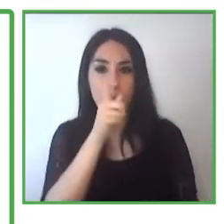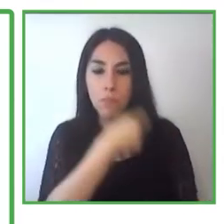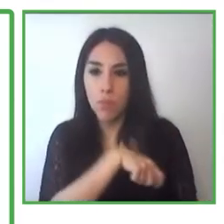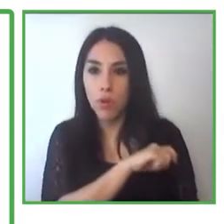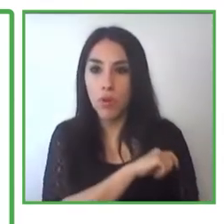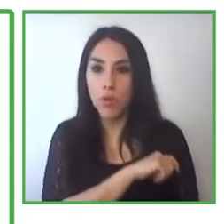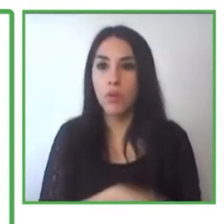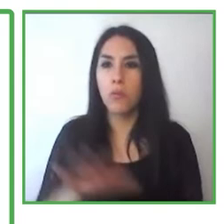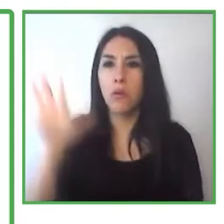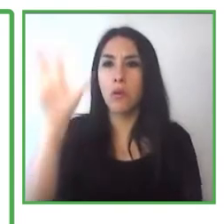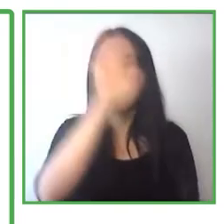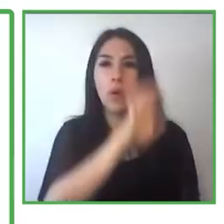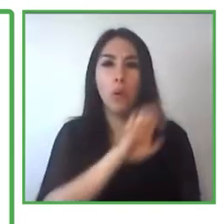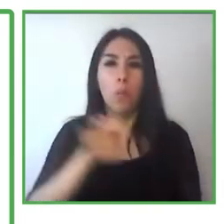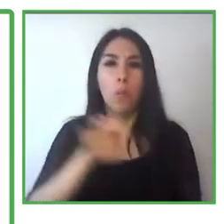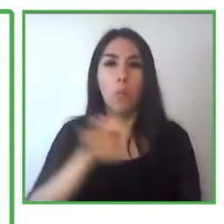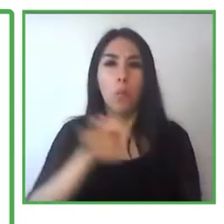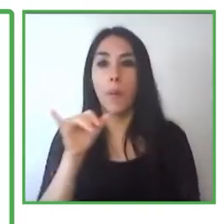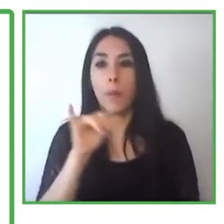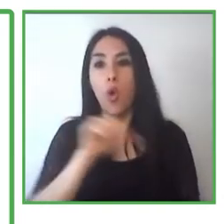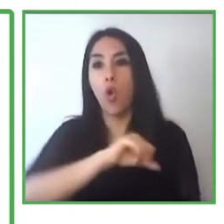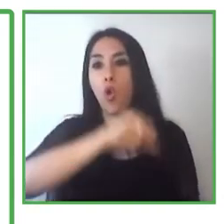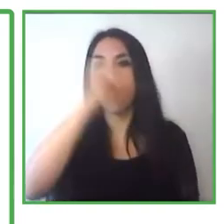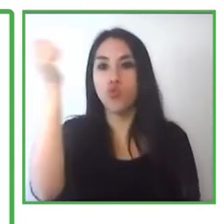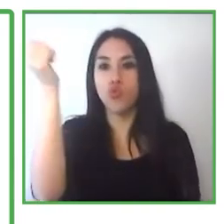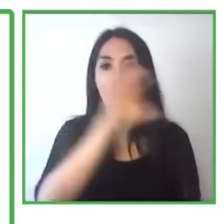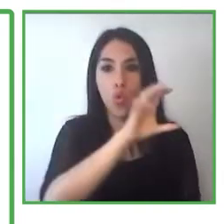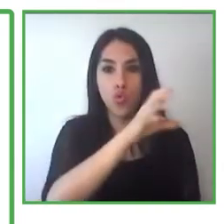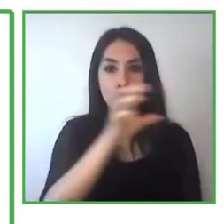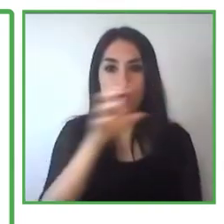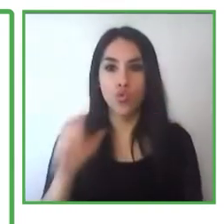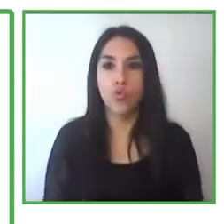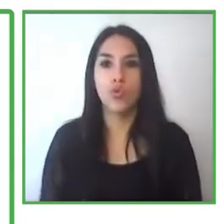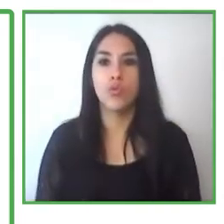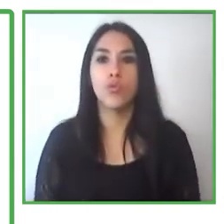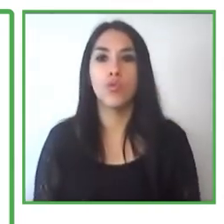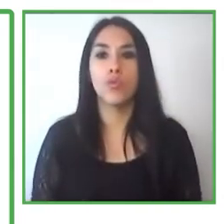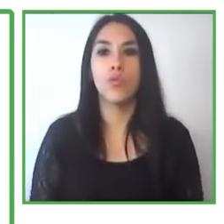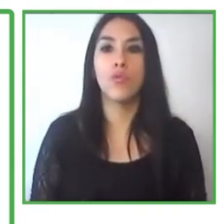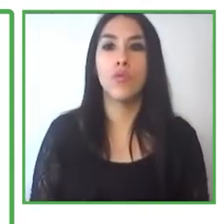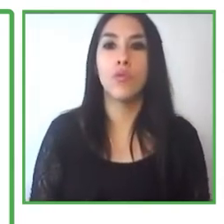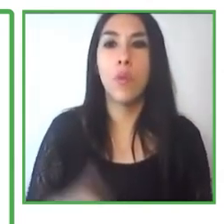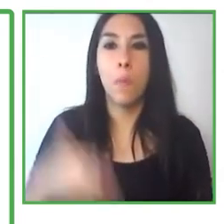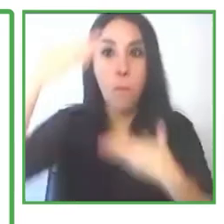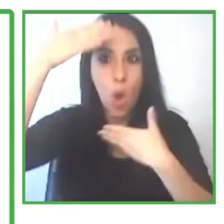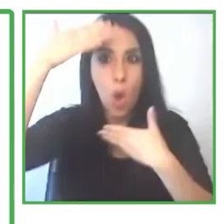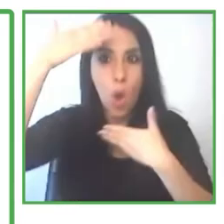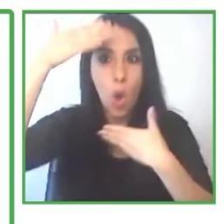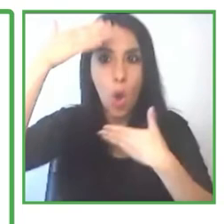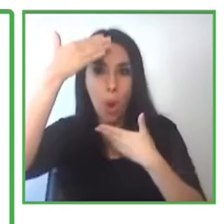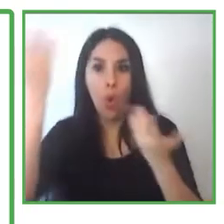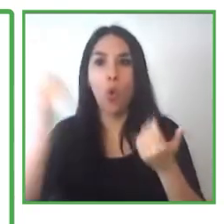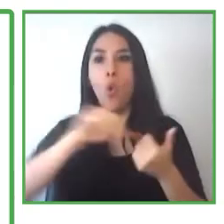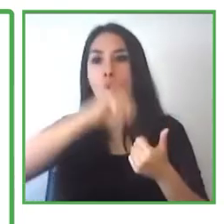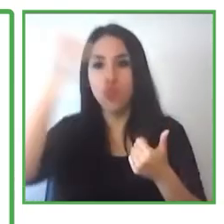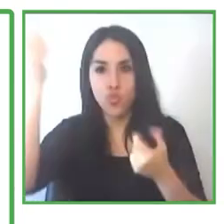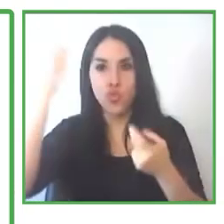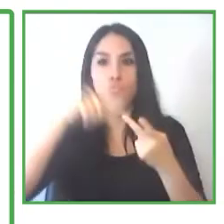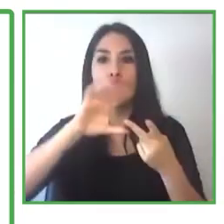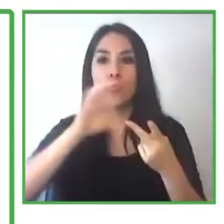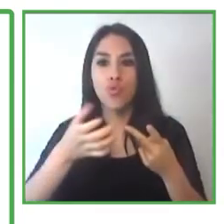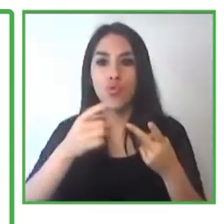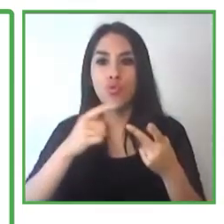en Portugal, en Marruecos y, en menor medida, en Polonia y en Hungría. Tiene, diríamos, dos